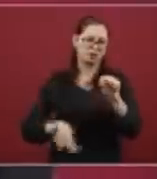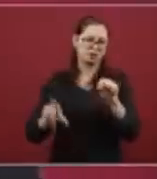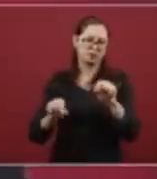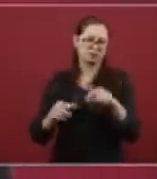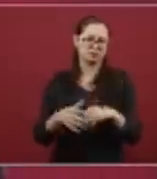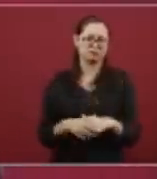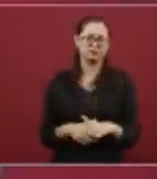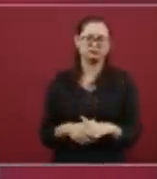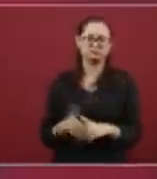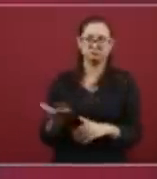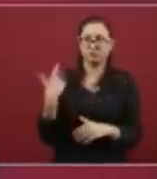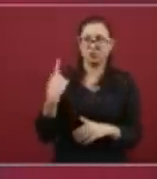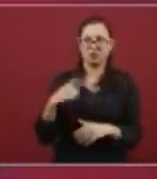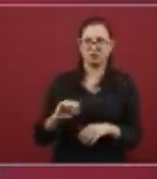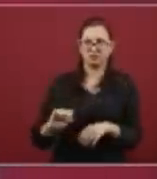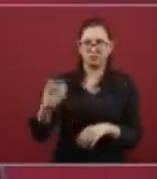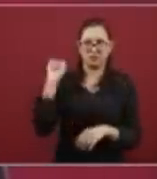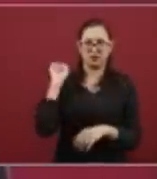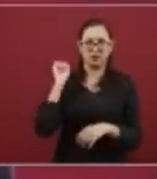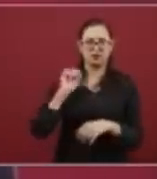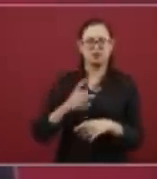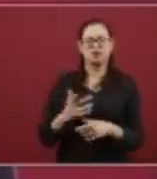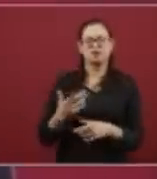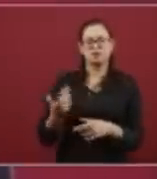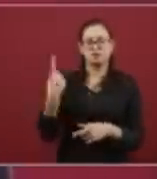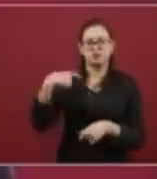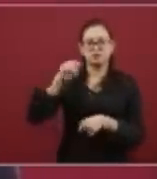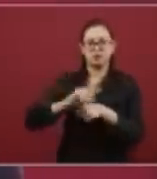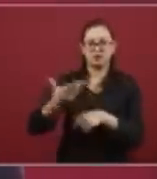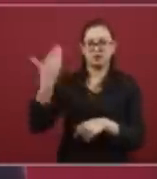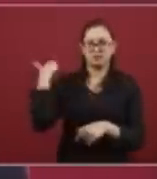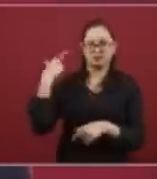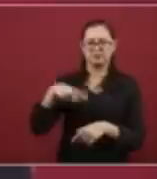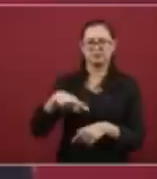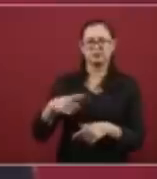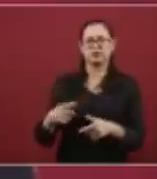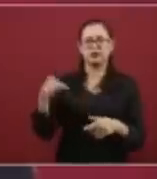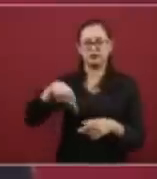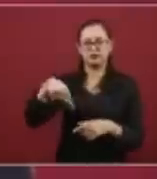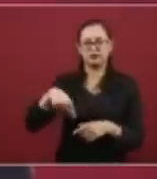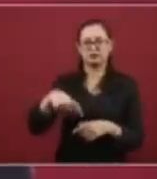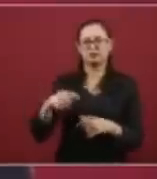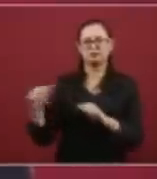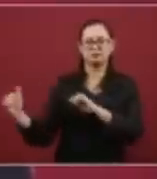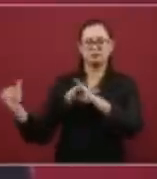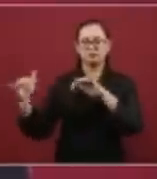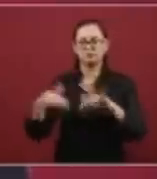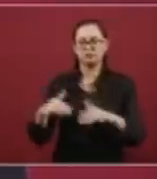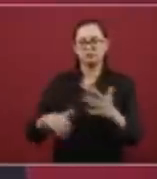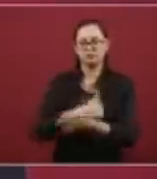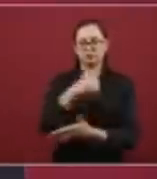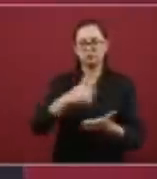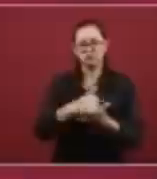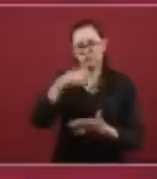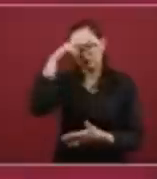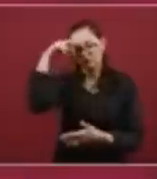una semana. Se reunieron aquí en la Ciudad de México